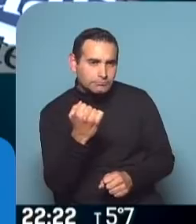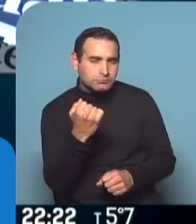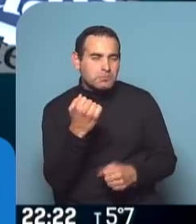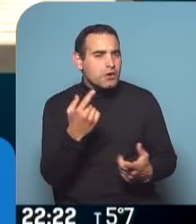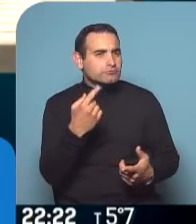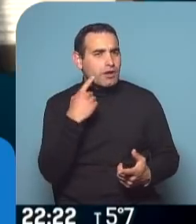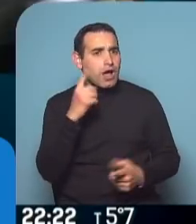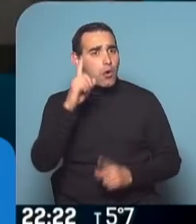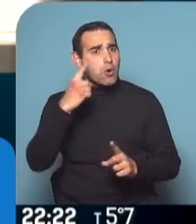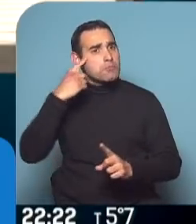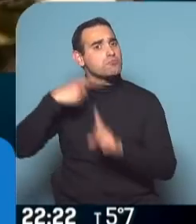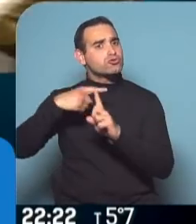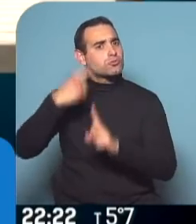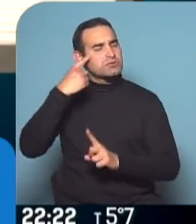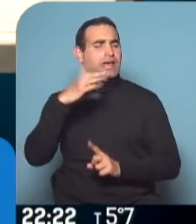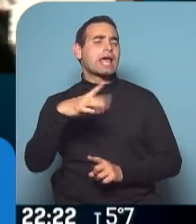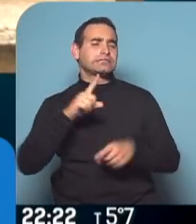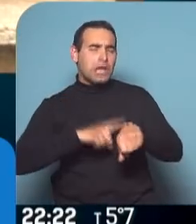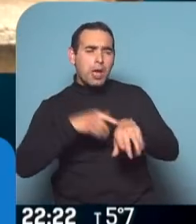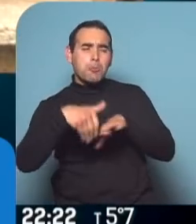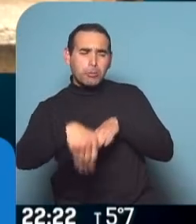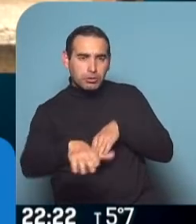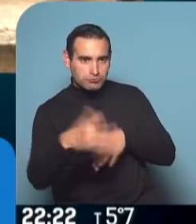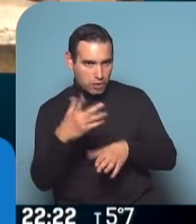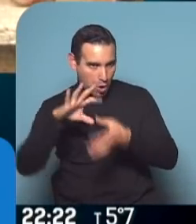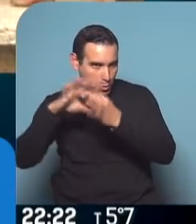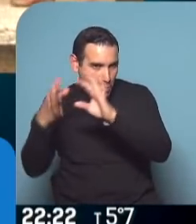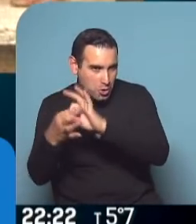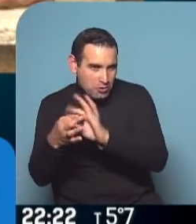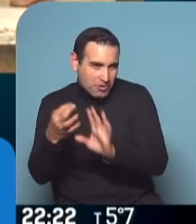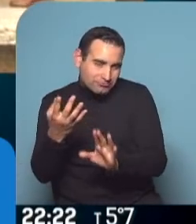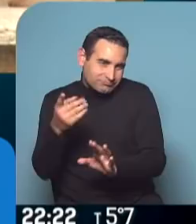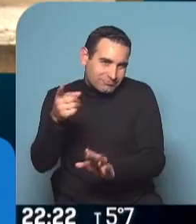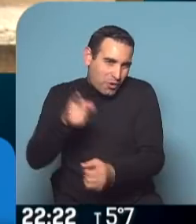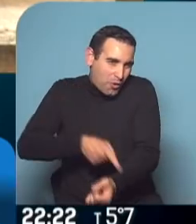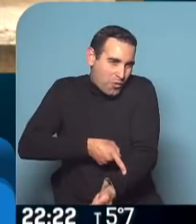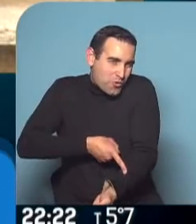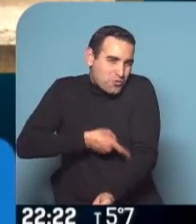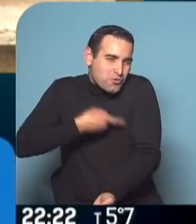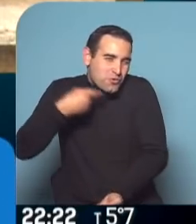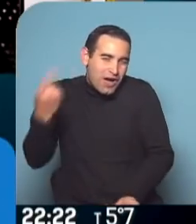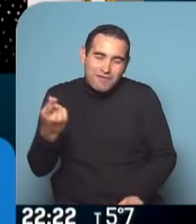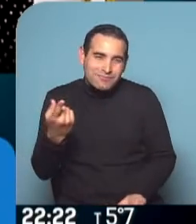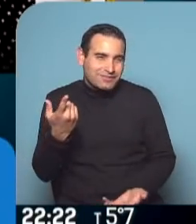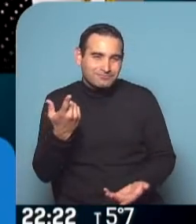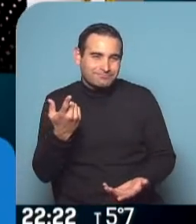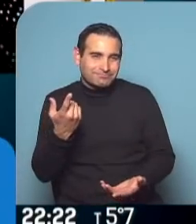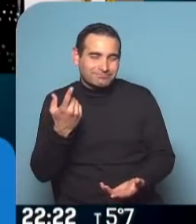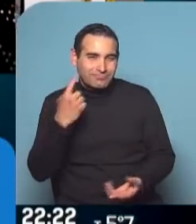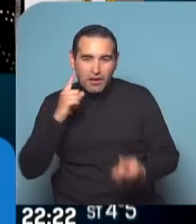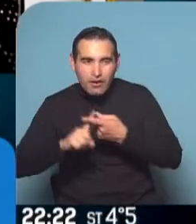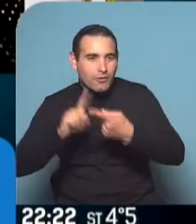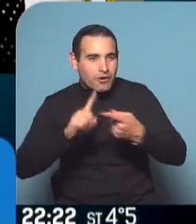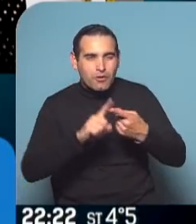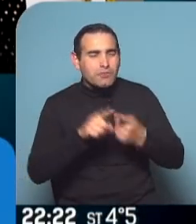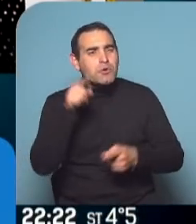Los optimistas dicen lleva tiempo, pero en Europa estamos acostumbrados casi a lo loco. Entonces, quiero